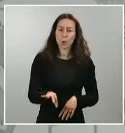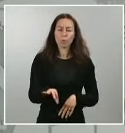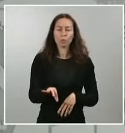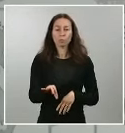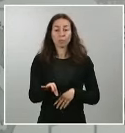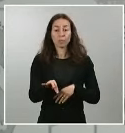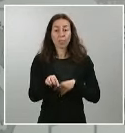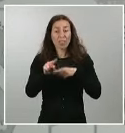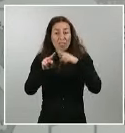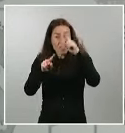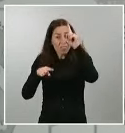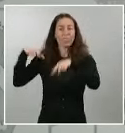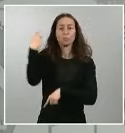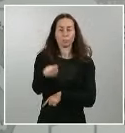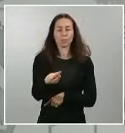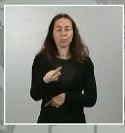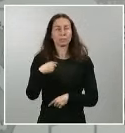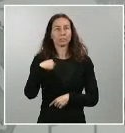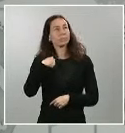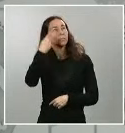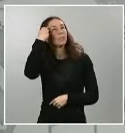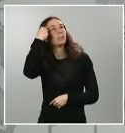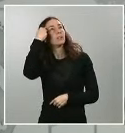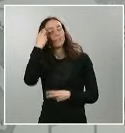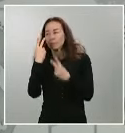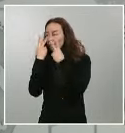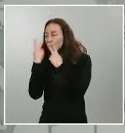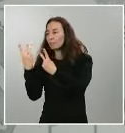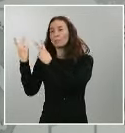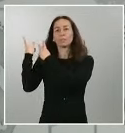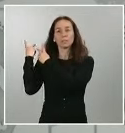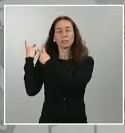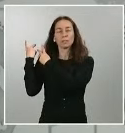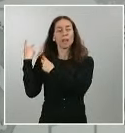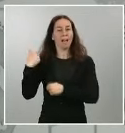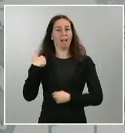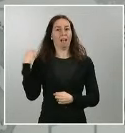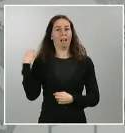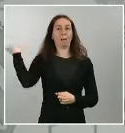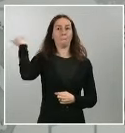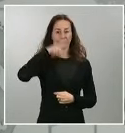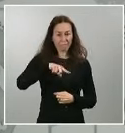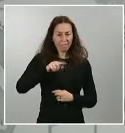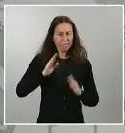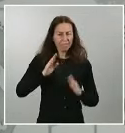tiempos difíciles, resistiendo, unidos, España dio la talla.